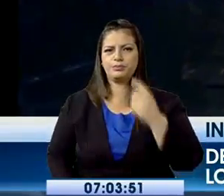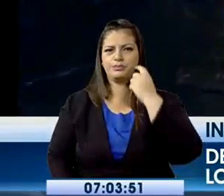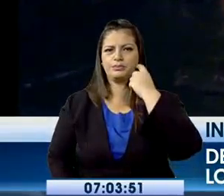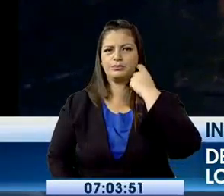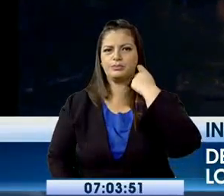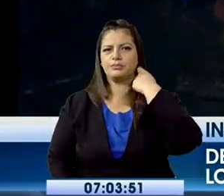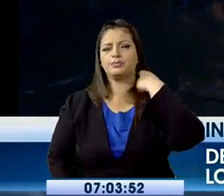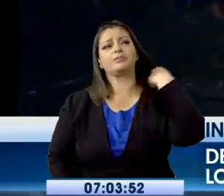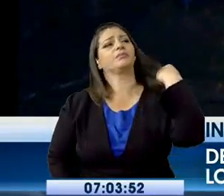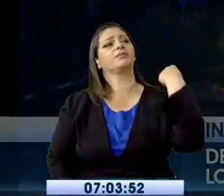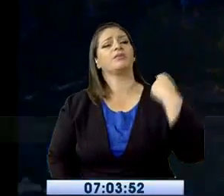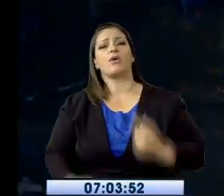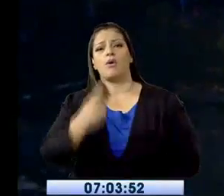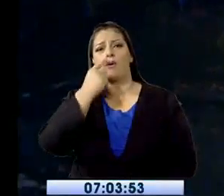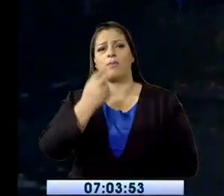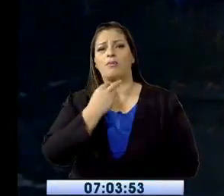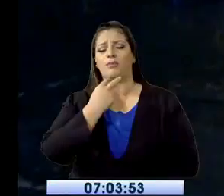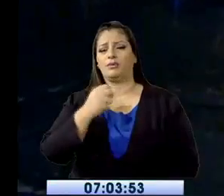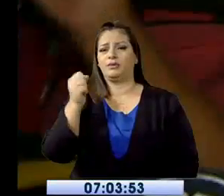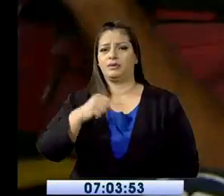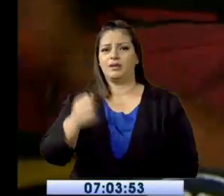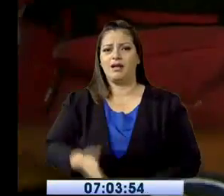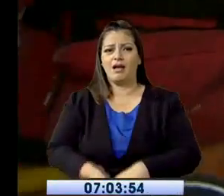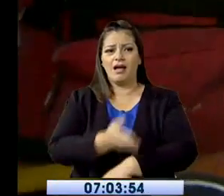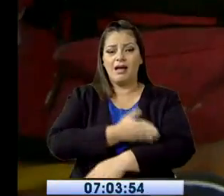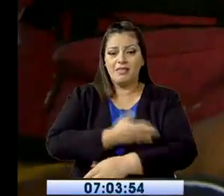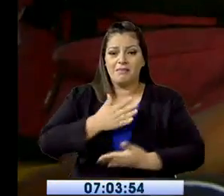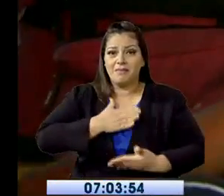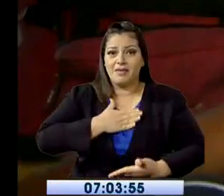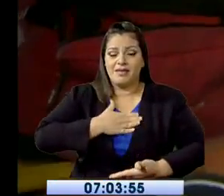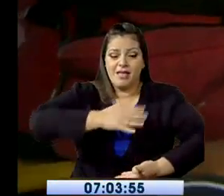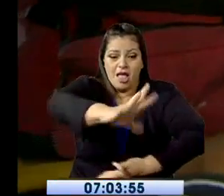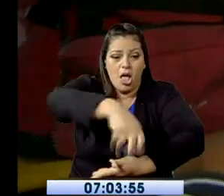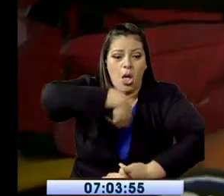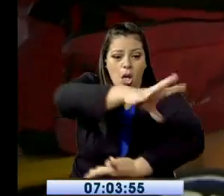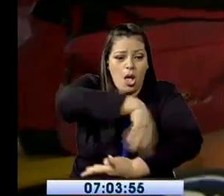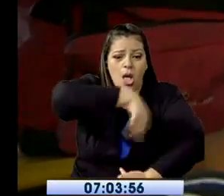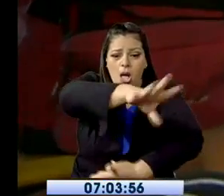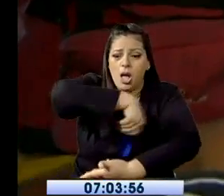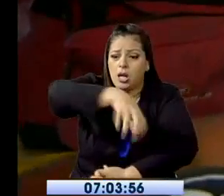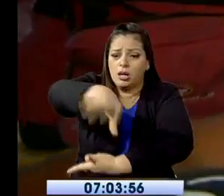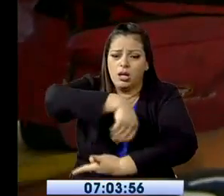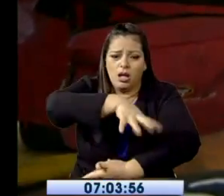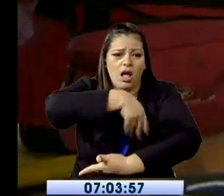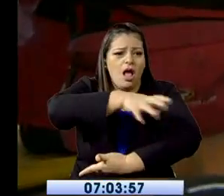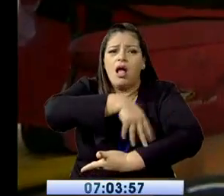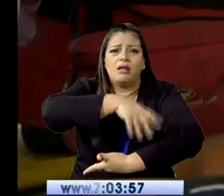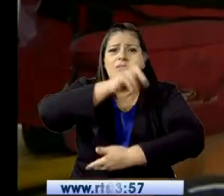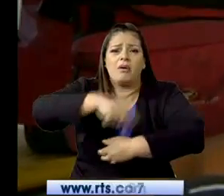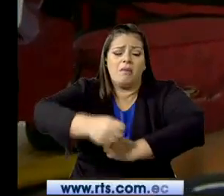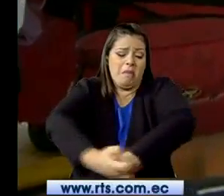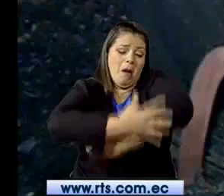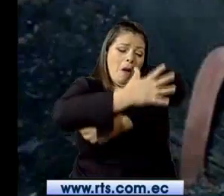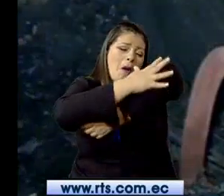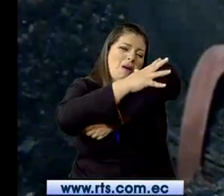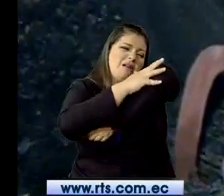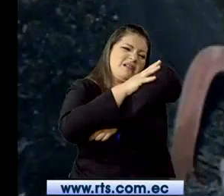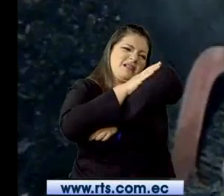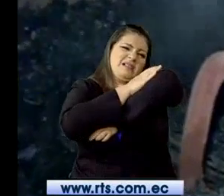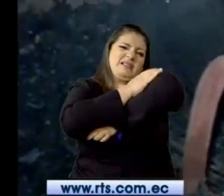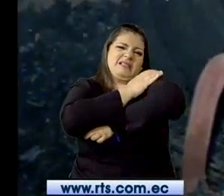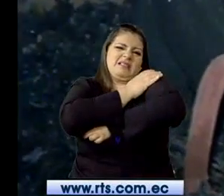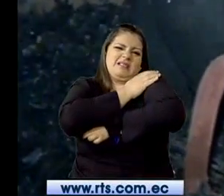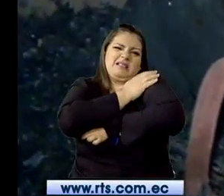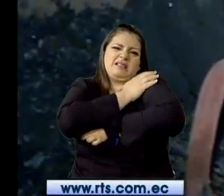quemé Me quemé por tratar de sacar las cosita ya no se pudo por la candelada fue demasiado fuerte la candela no